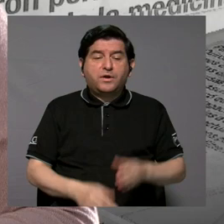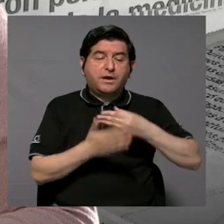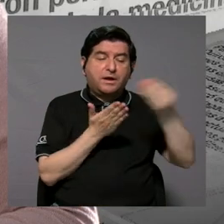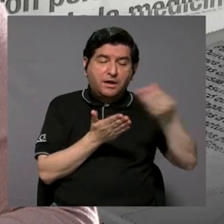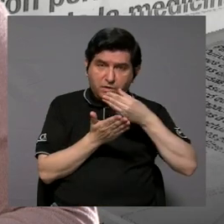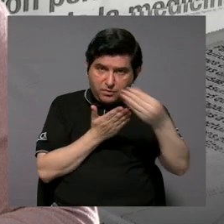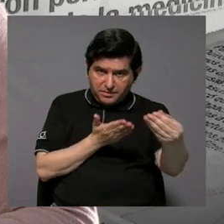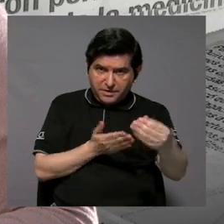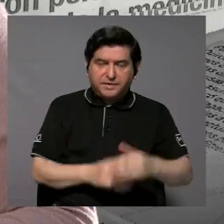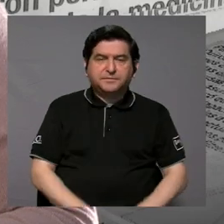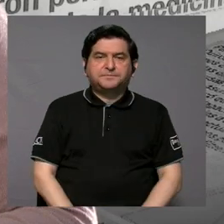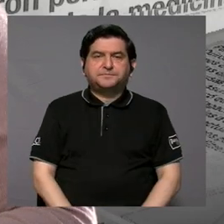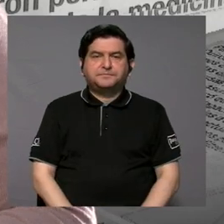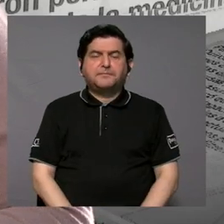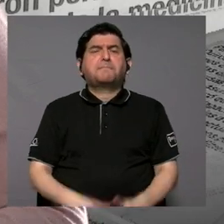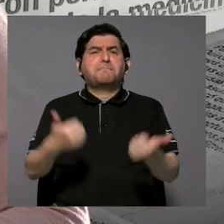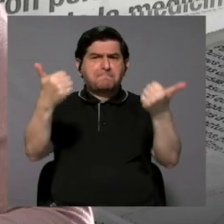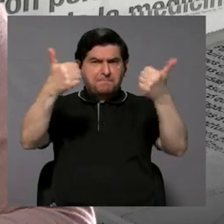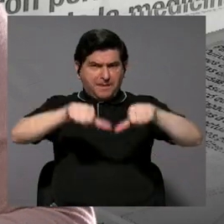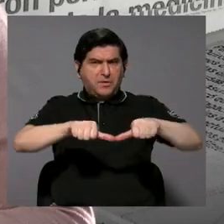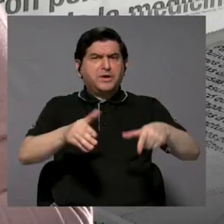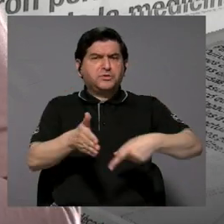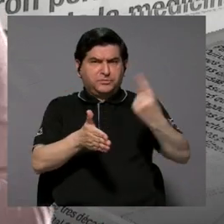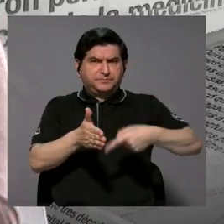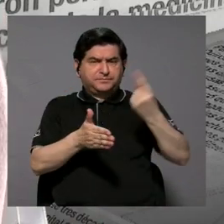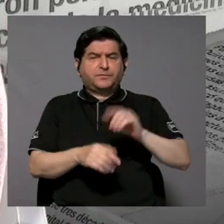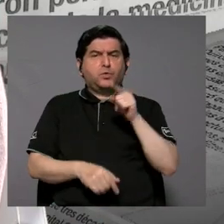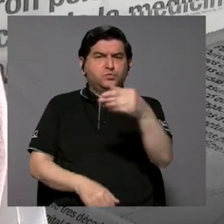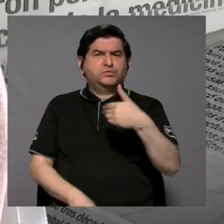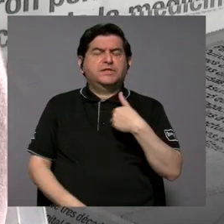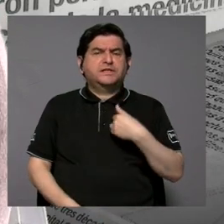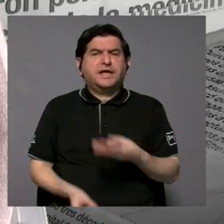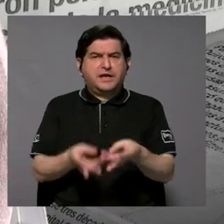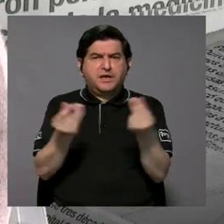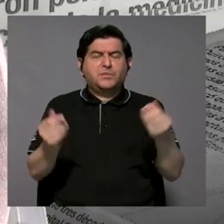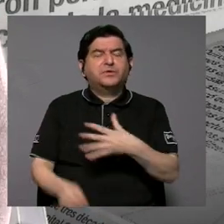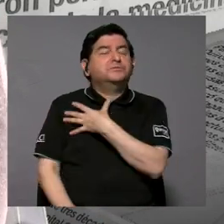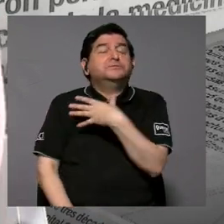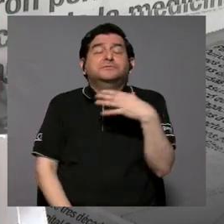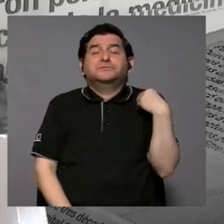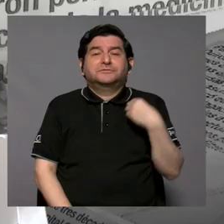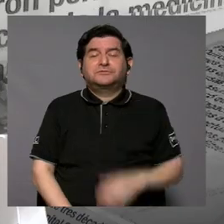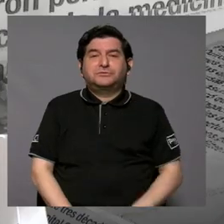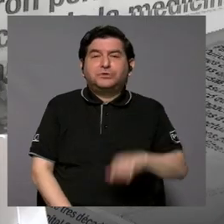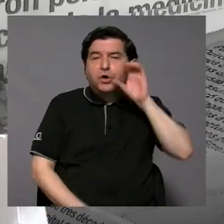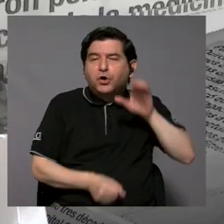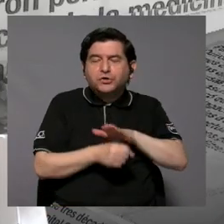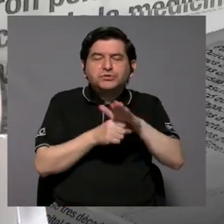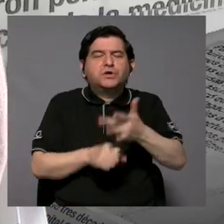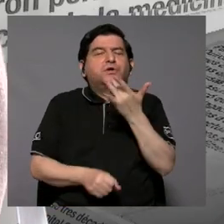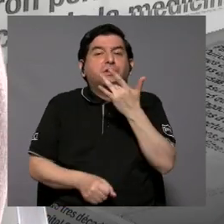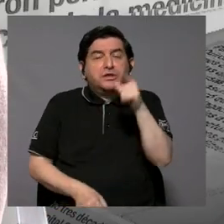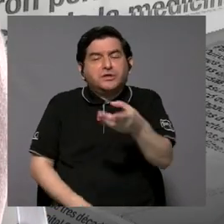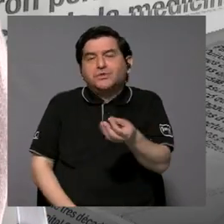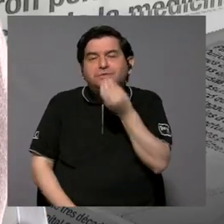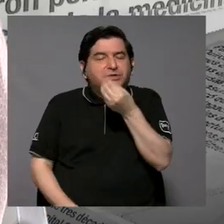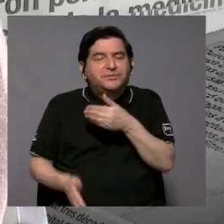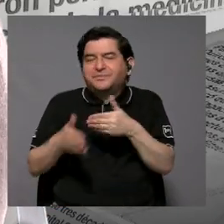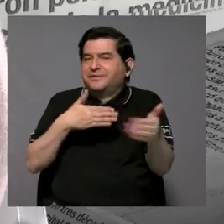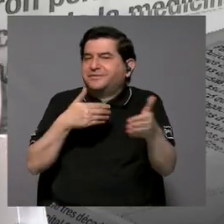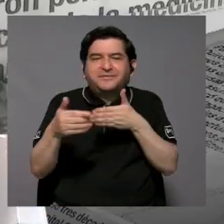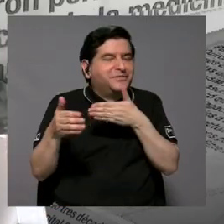compra. Estamos de acuerdo que muchas veces cuando usted tiene un producto que le encanta, su chocolate favorito, usted se lo va a comer, aunque